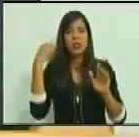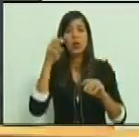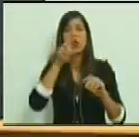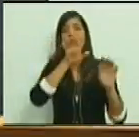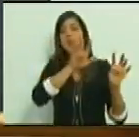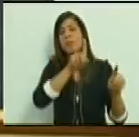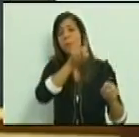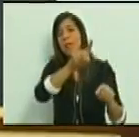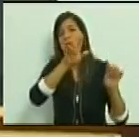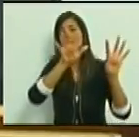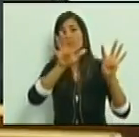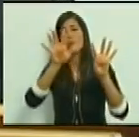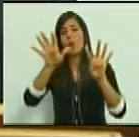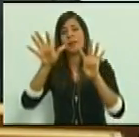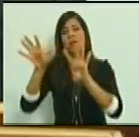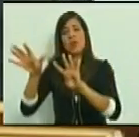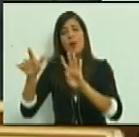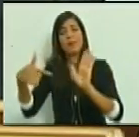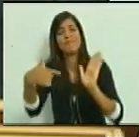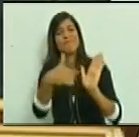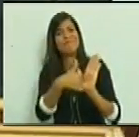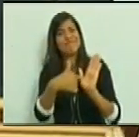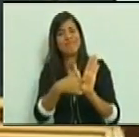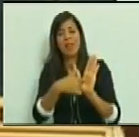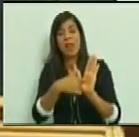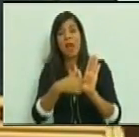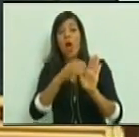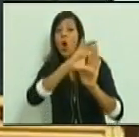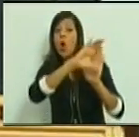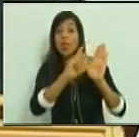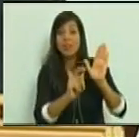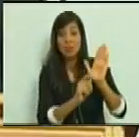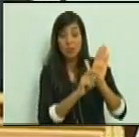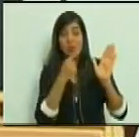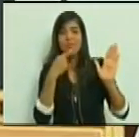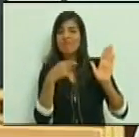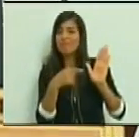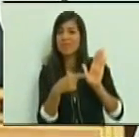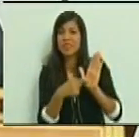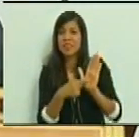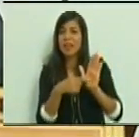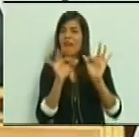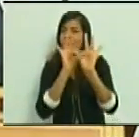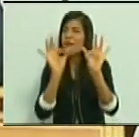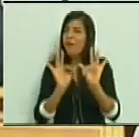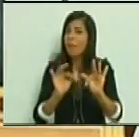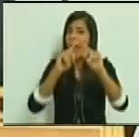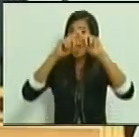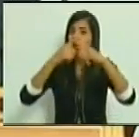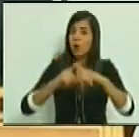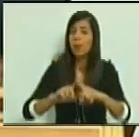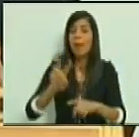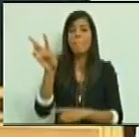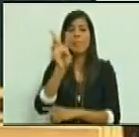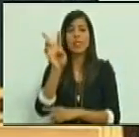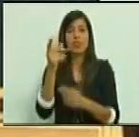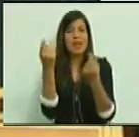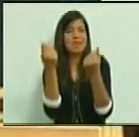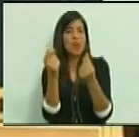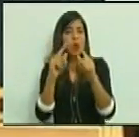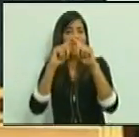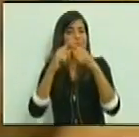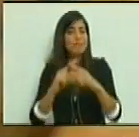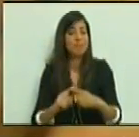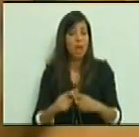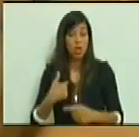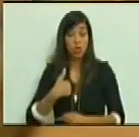99, donde se define el régimen socioeconómico de la República y en el cual tuve el honor como